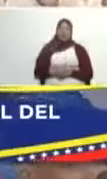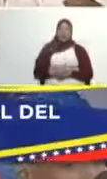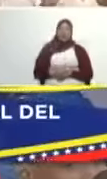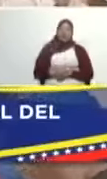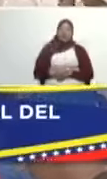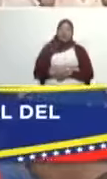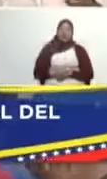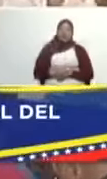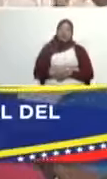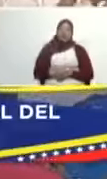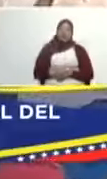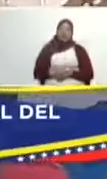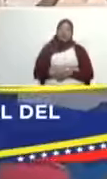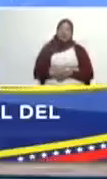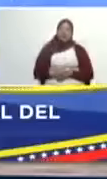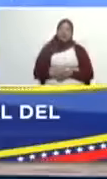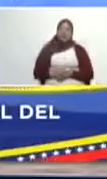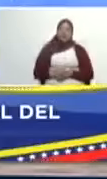que nos dejó